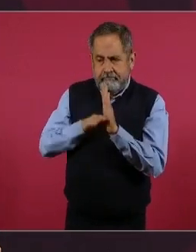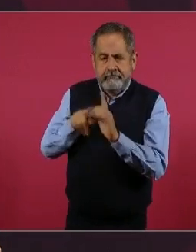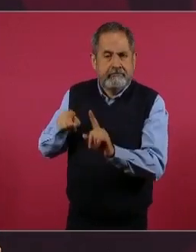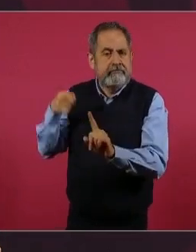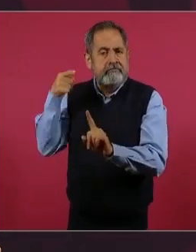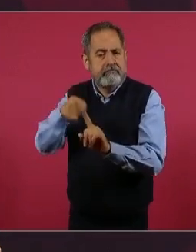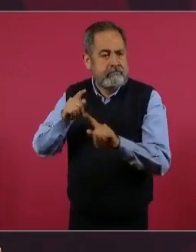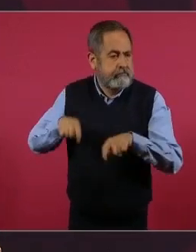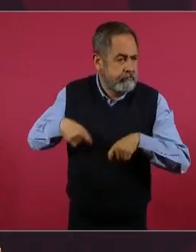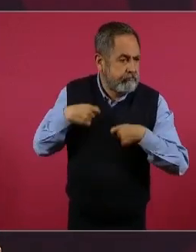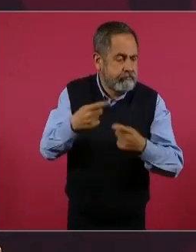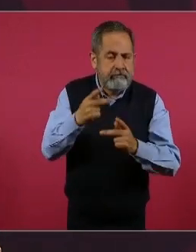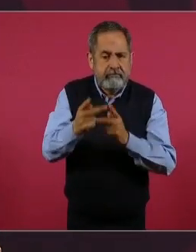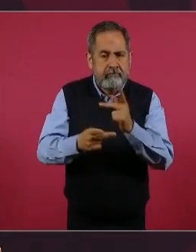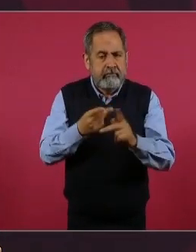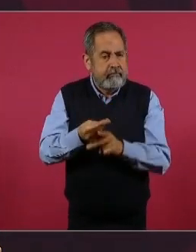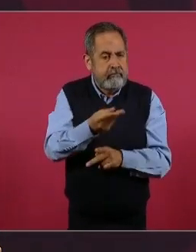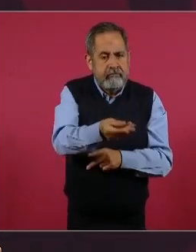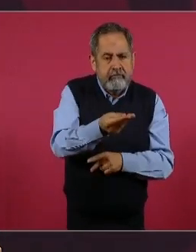el otorgar créditos